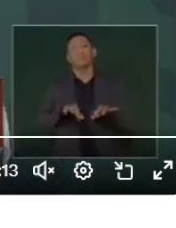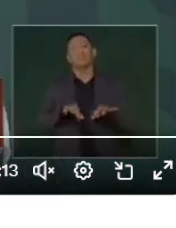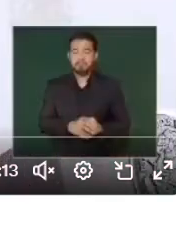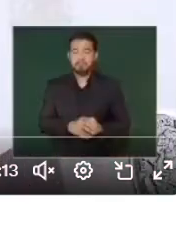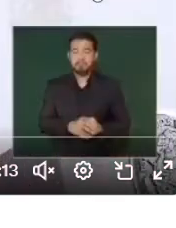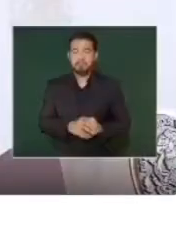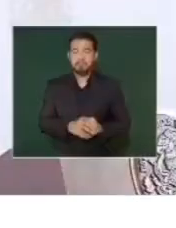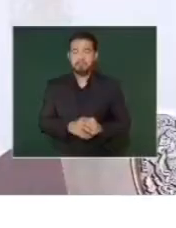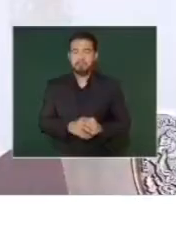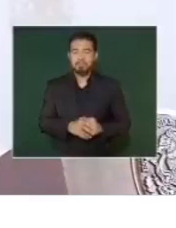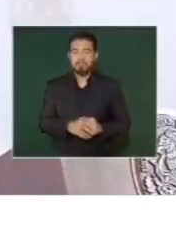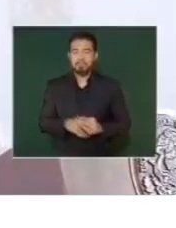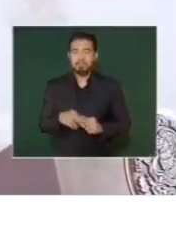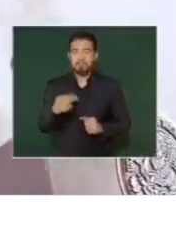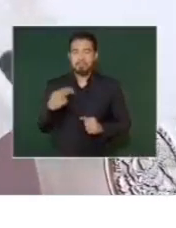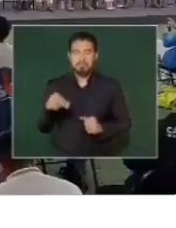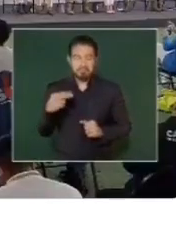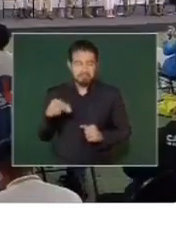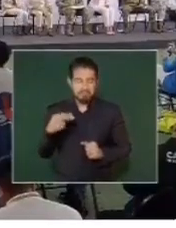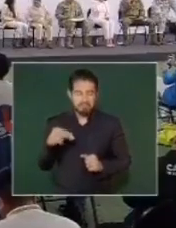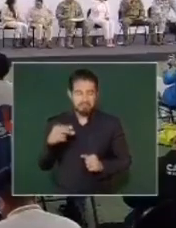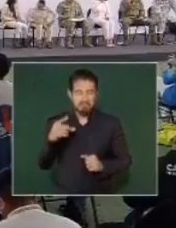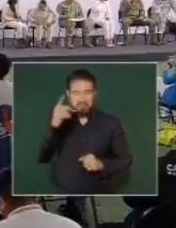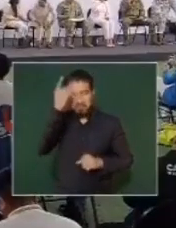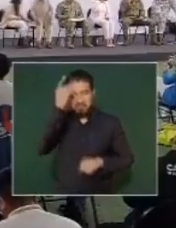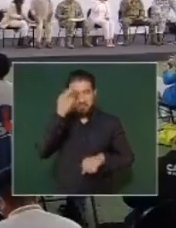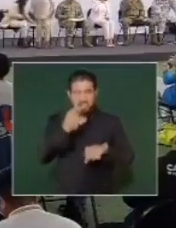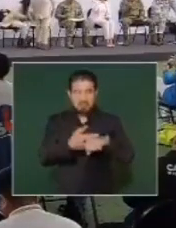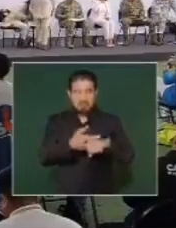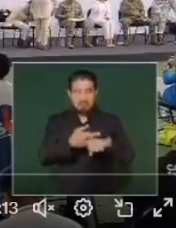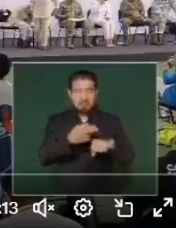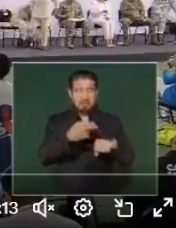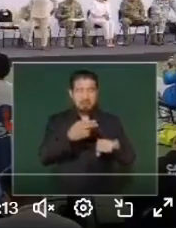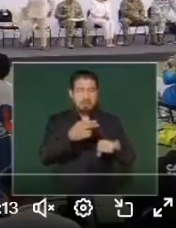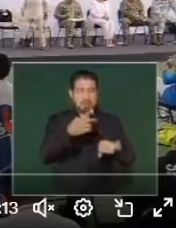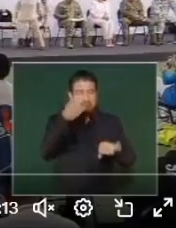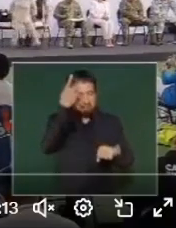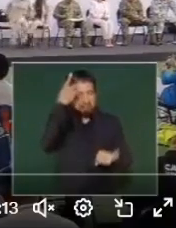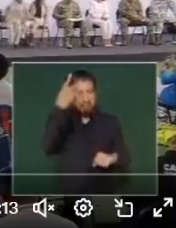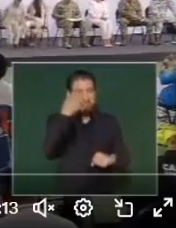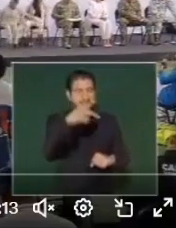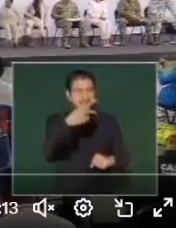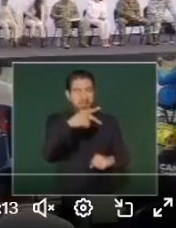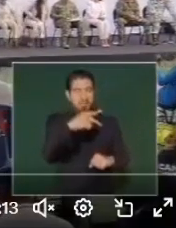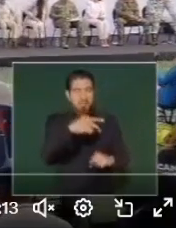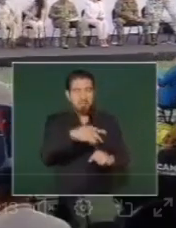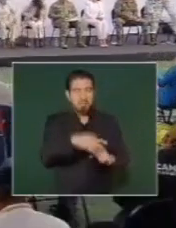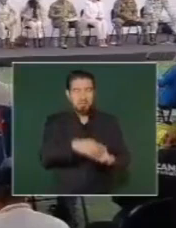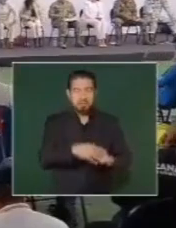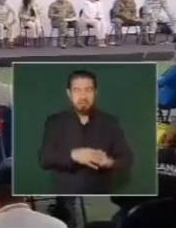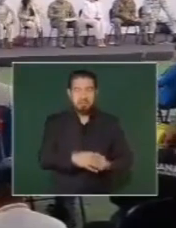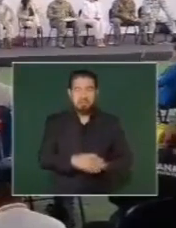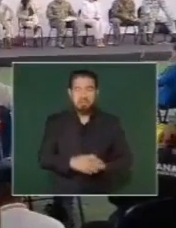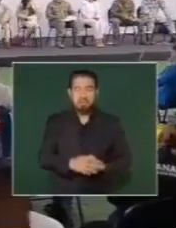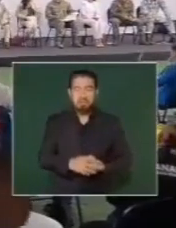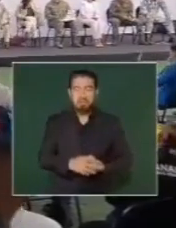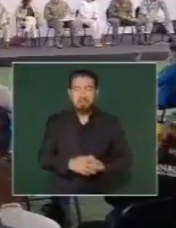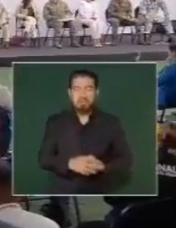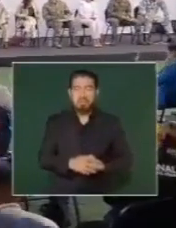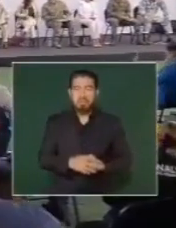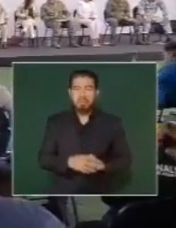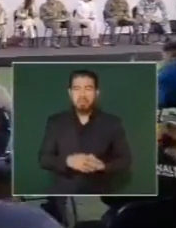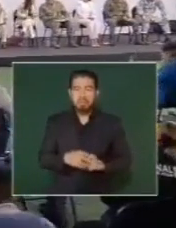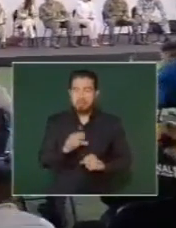El presidente tiene toda la boca llena de razón, le duela a quien le duela. Chines, son los que más desprestigian